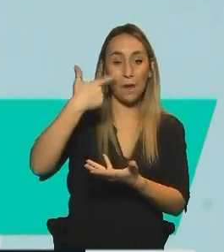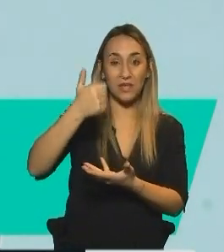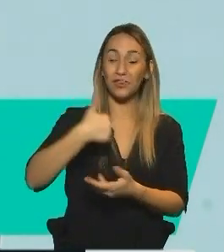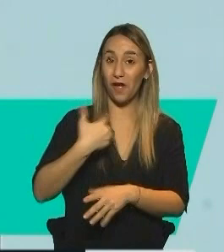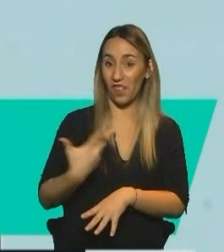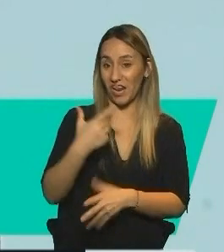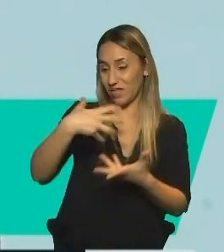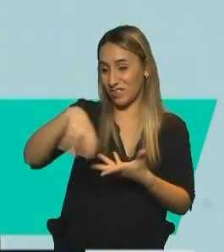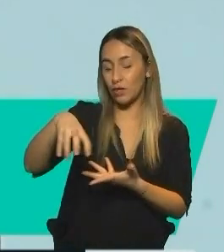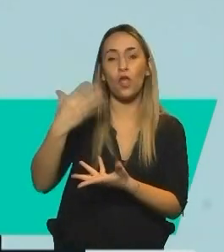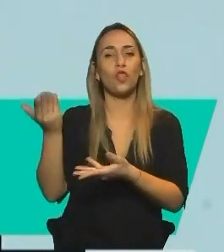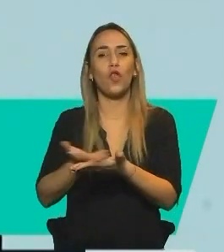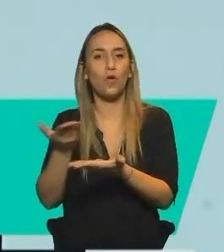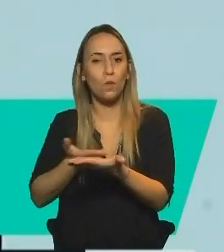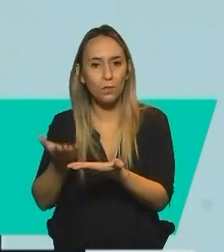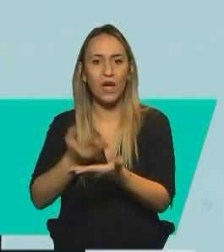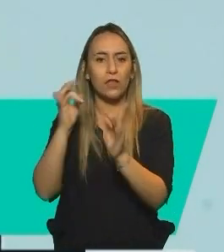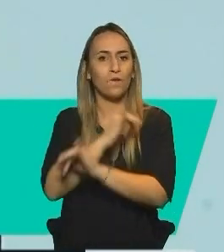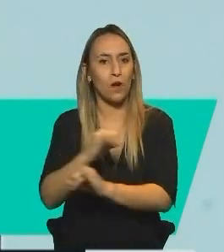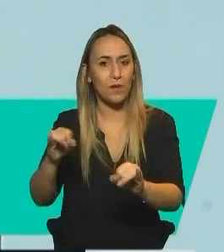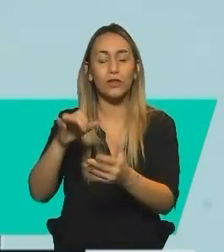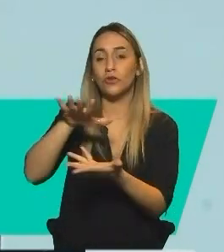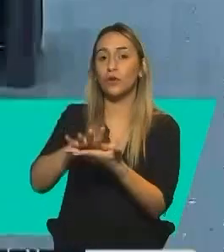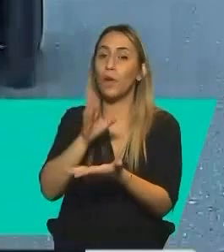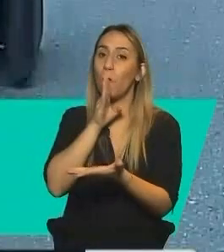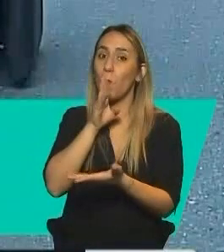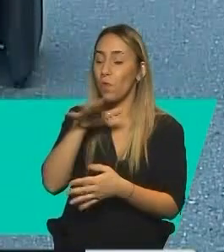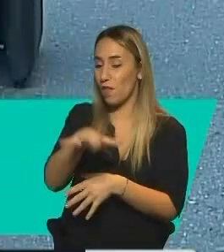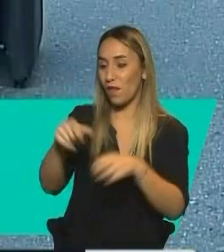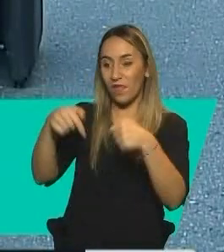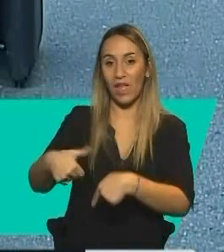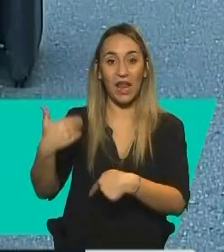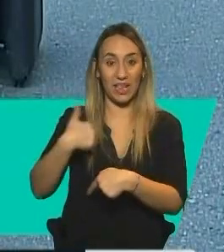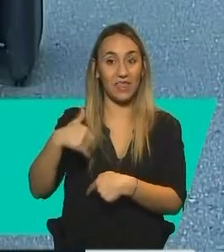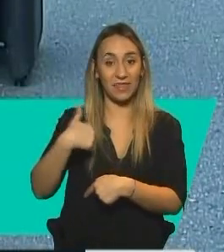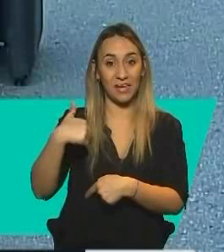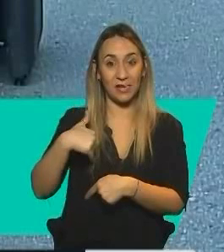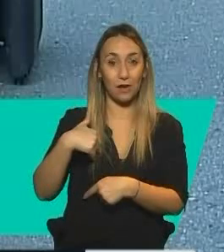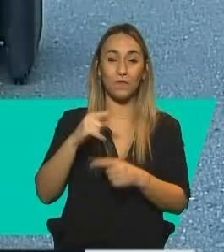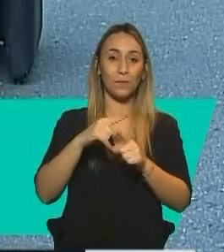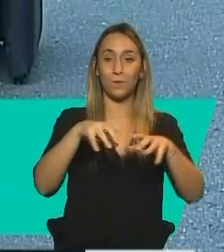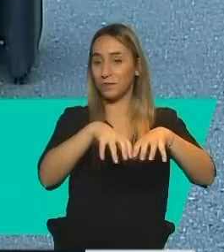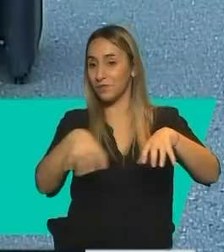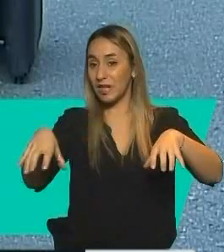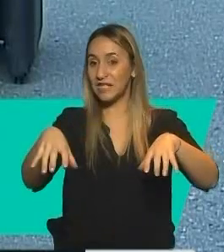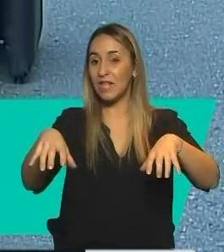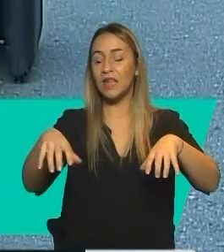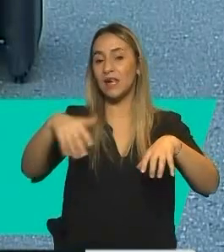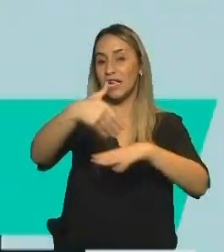del Centro de Documentación e Información sobre el Judaísmo Argentino, que tenía la sede en Ayacucho,